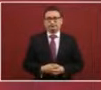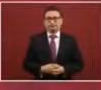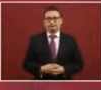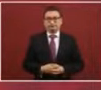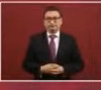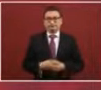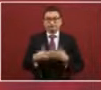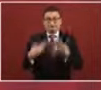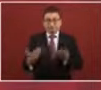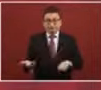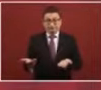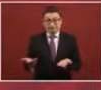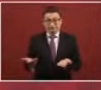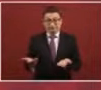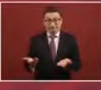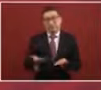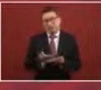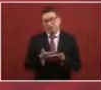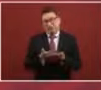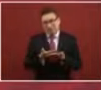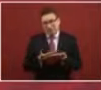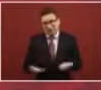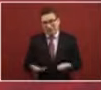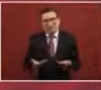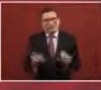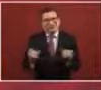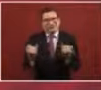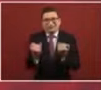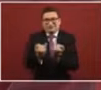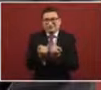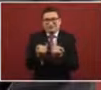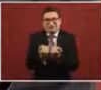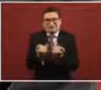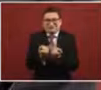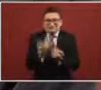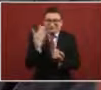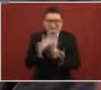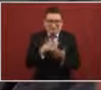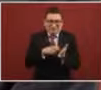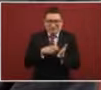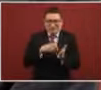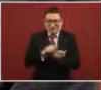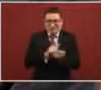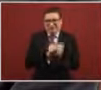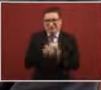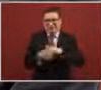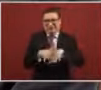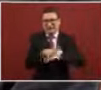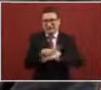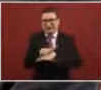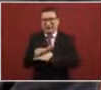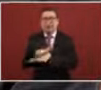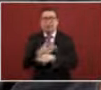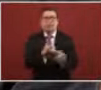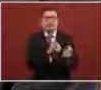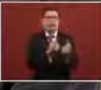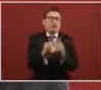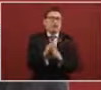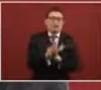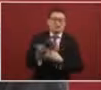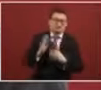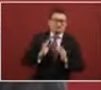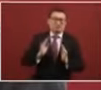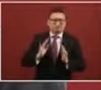Entonces, ahora, como se están llevando a cabo estos cambios, pues sí, hay molestias, hay